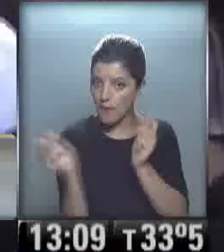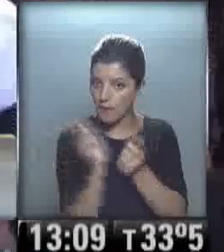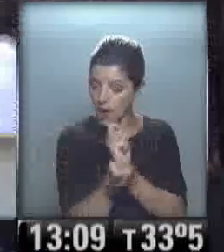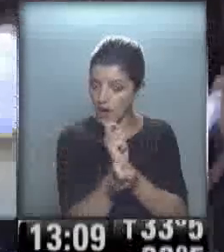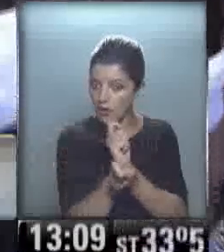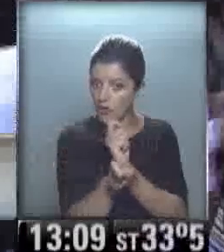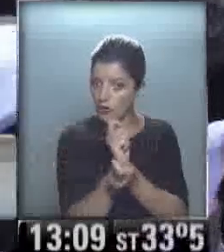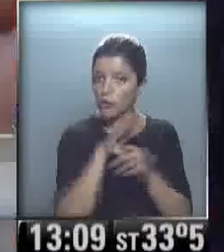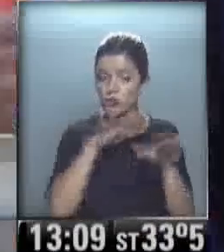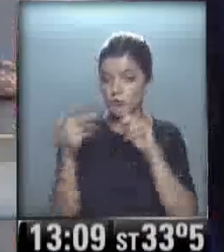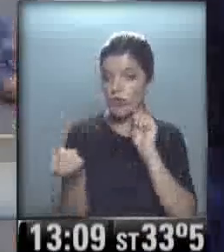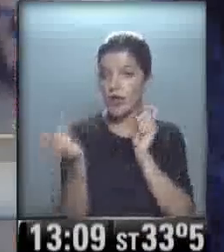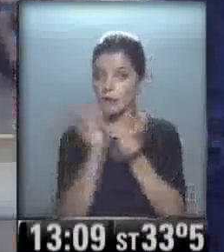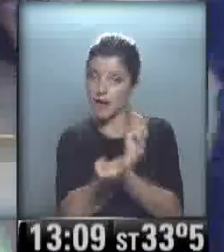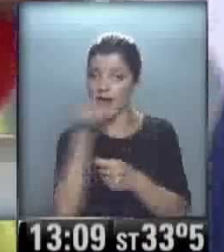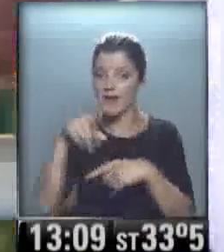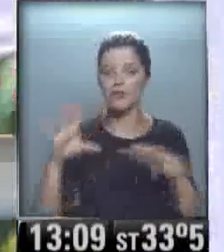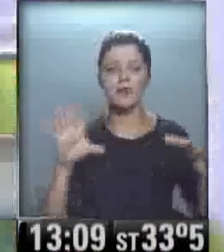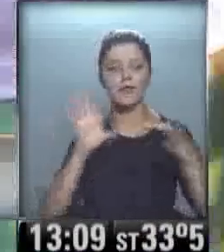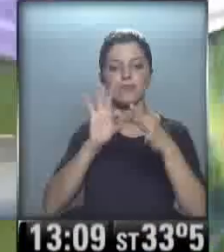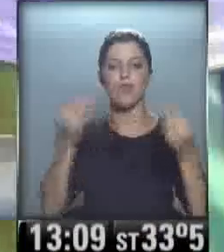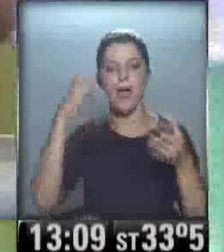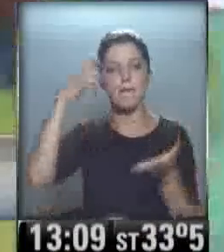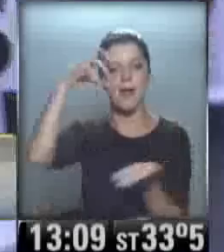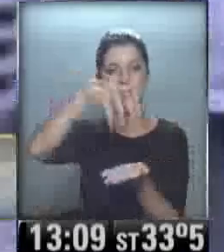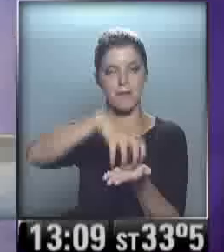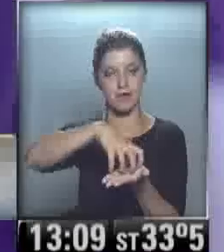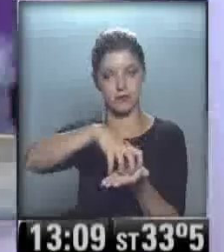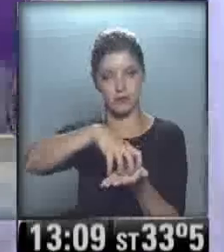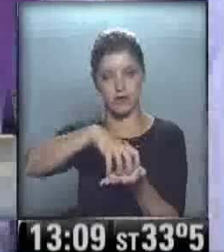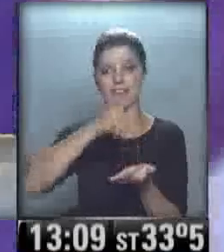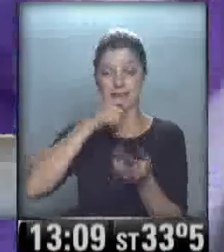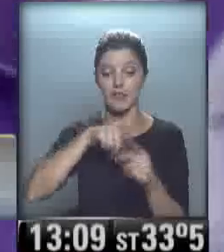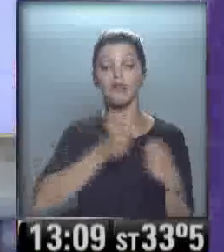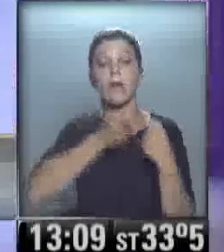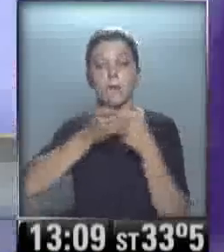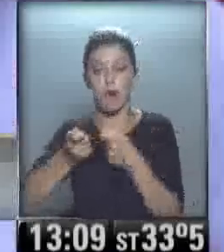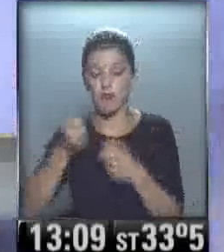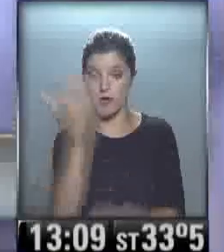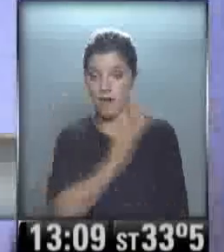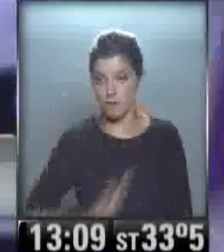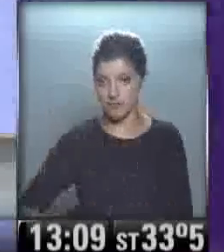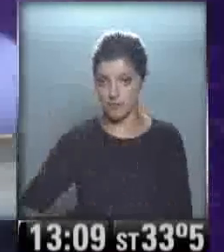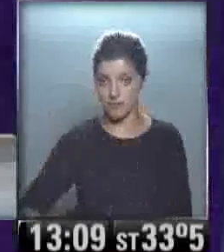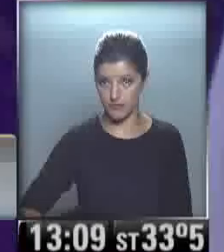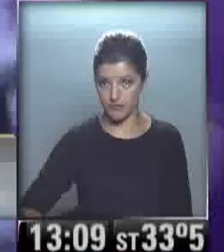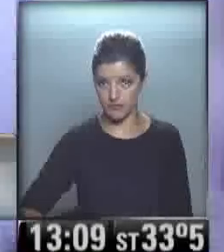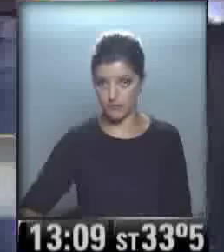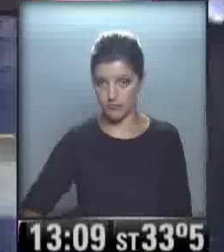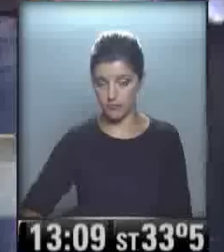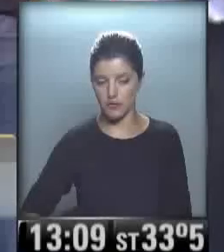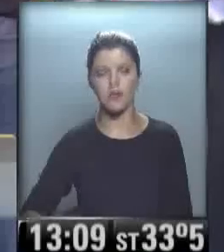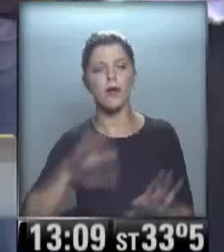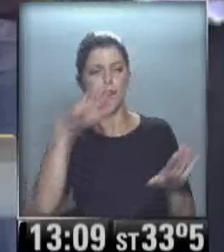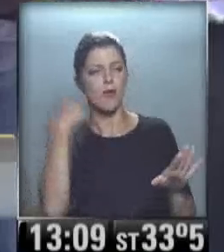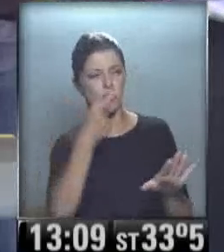que ver con el marco parlamentario si efectivamente logra una mayoría absoluta para hacerla y algunos sectores de la derecha que que la apoyen vos decí el